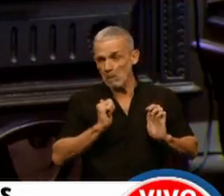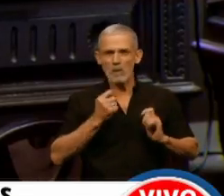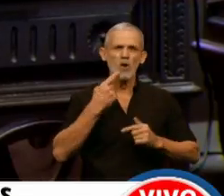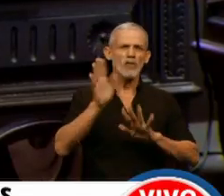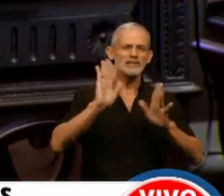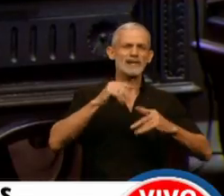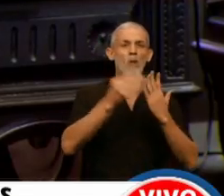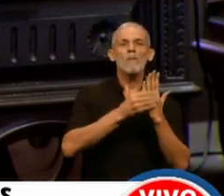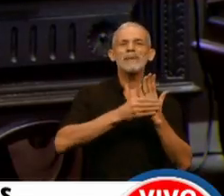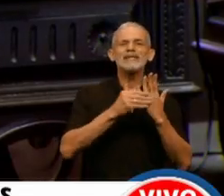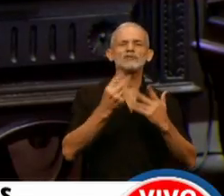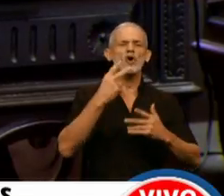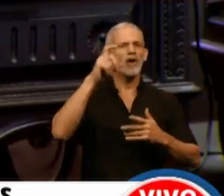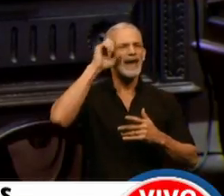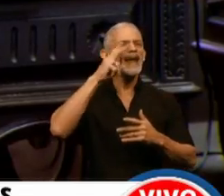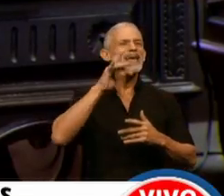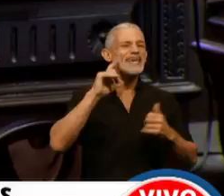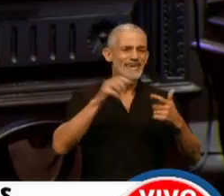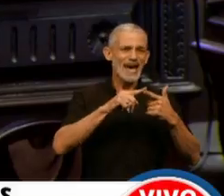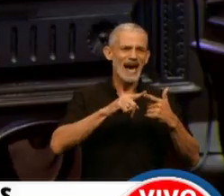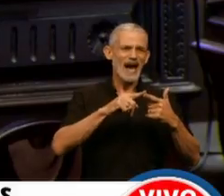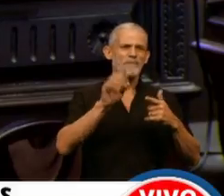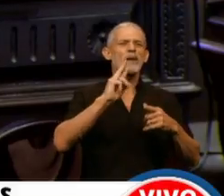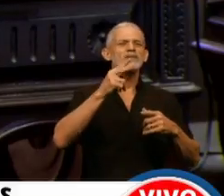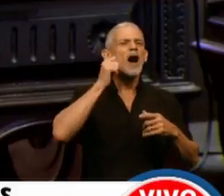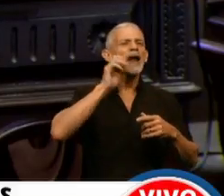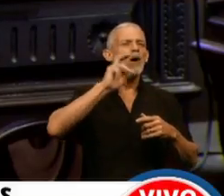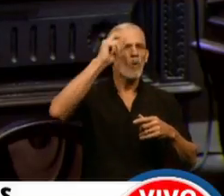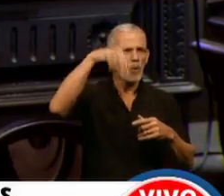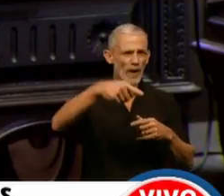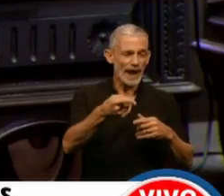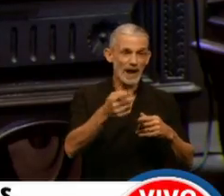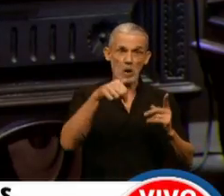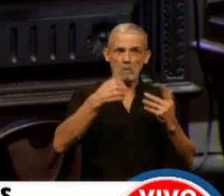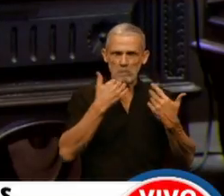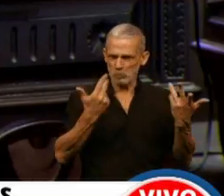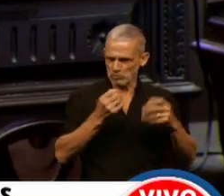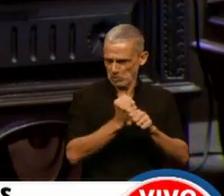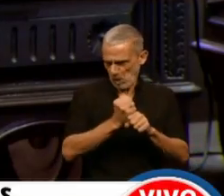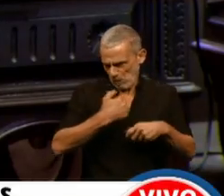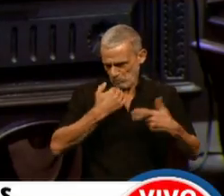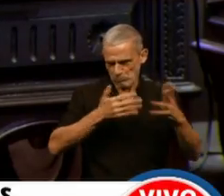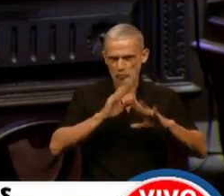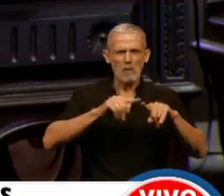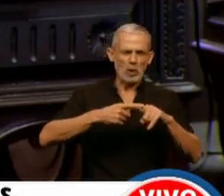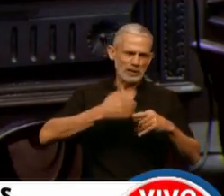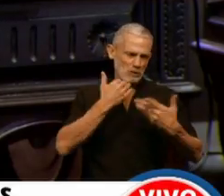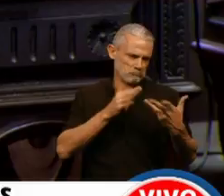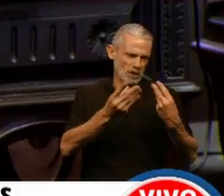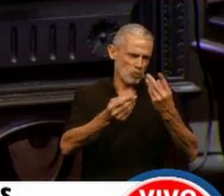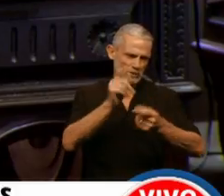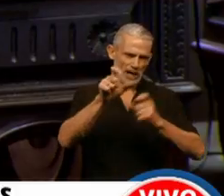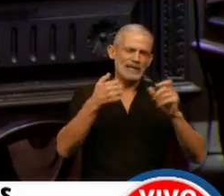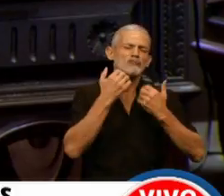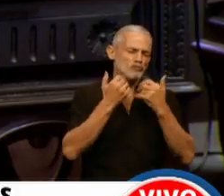de un ministro de energía aranguren que hoy no sé qué está haciendo se está haciendo política está ayudando a la